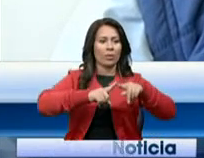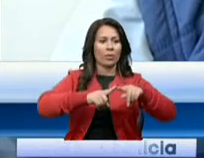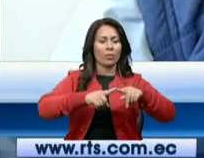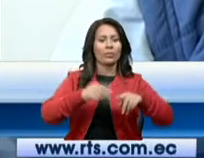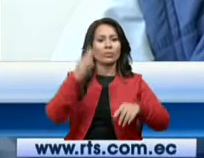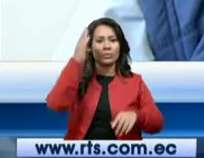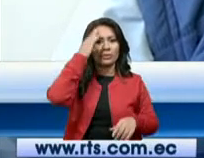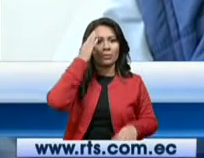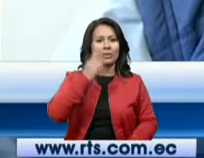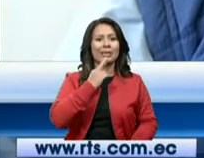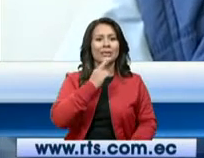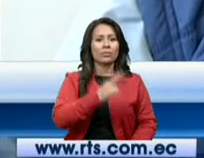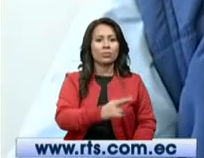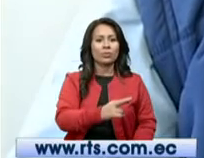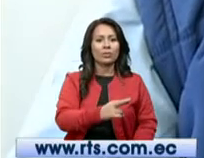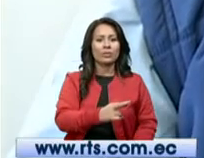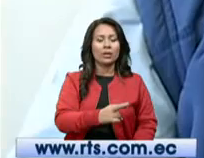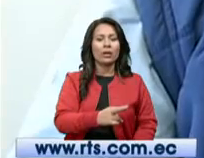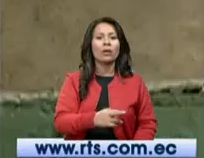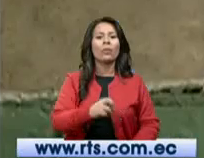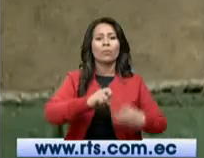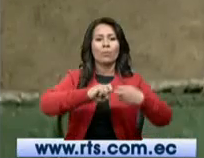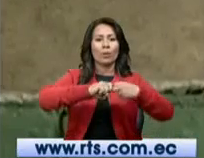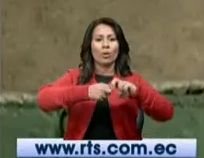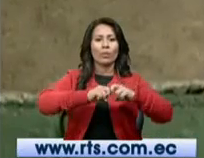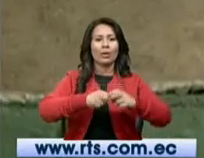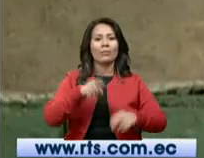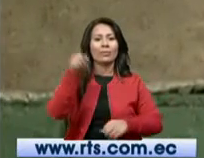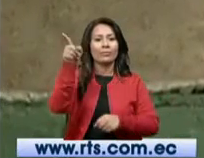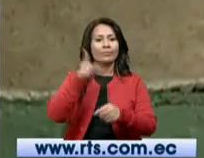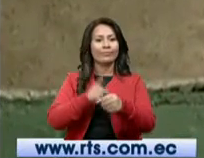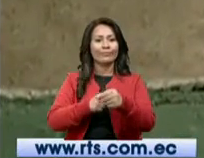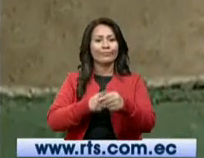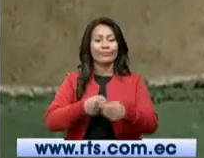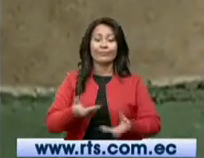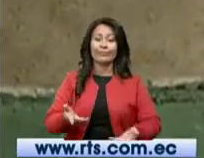del problema. En Quito informó Sofía Vintimilla.